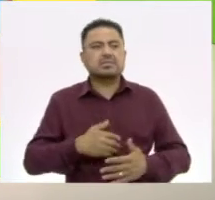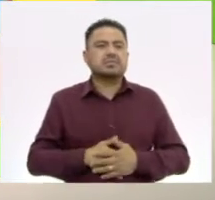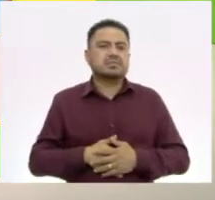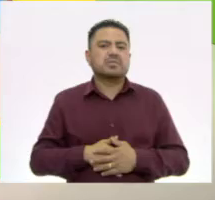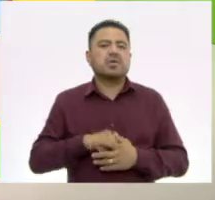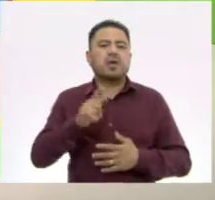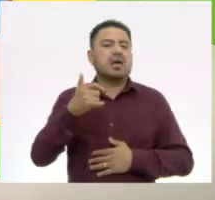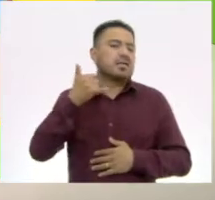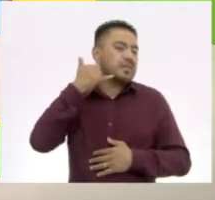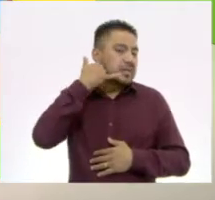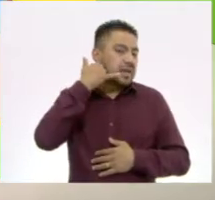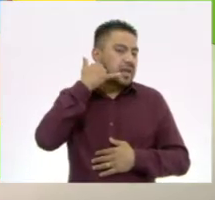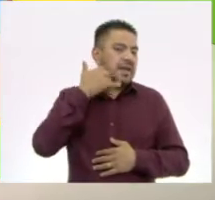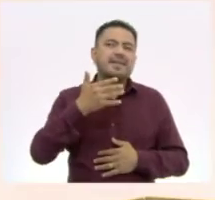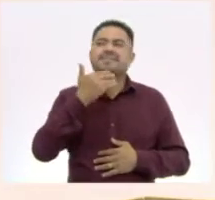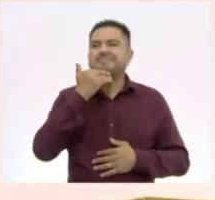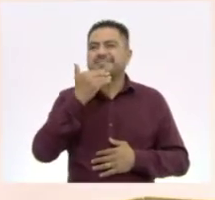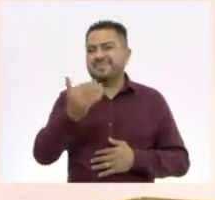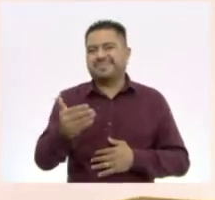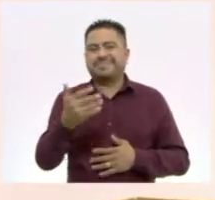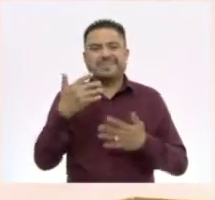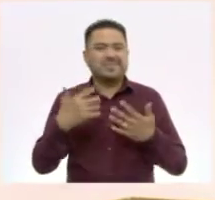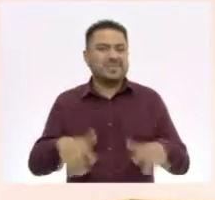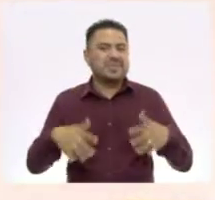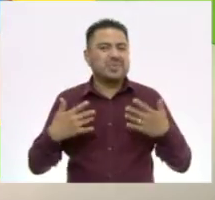un teléfono muy bien